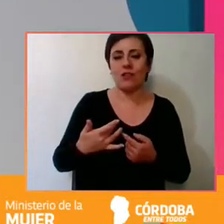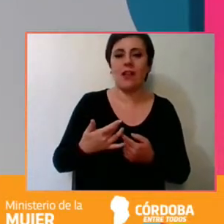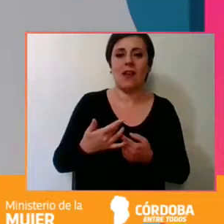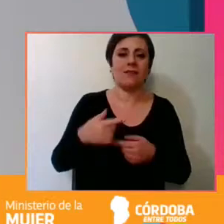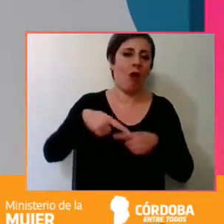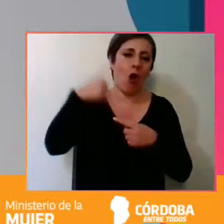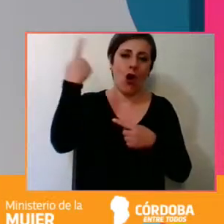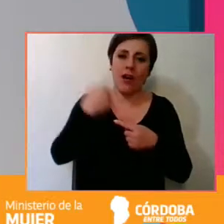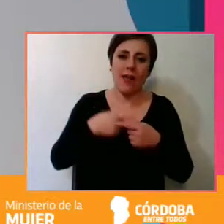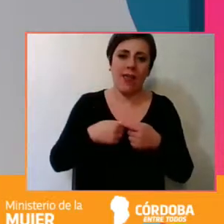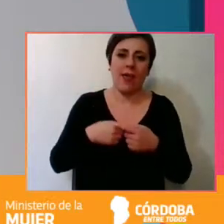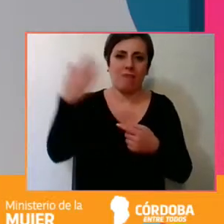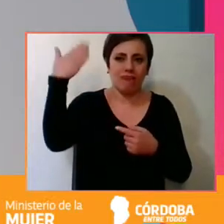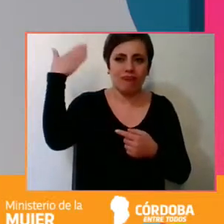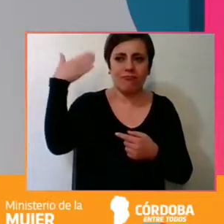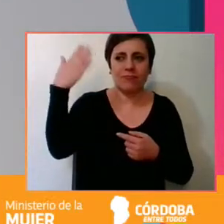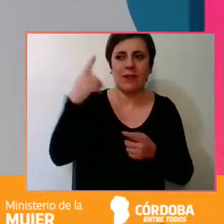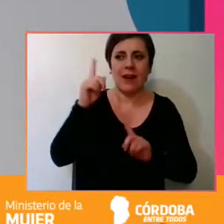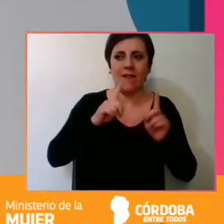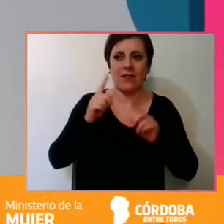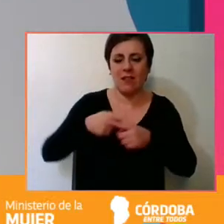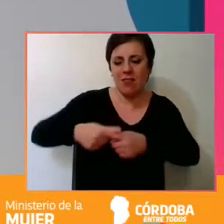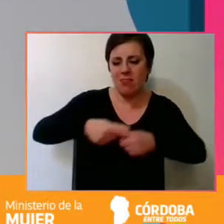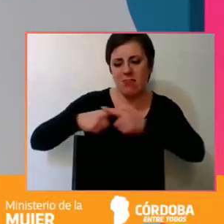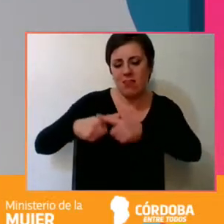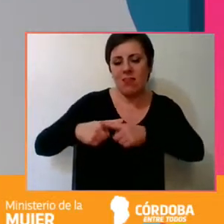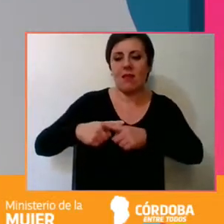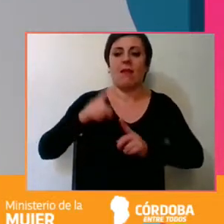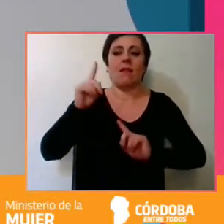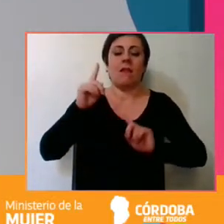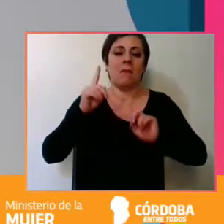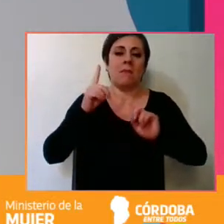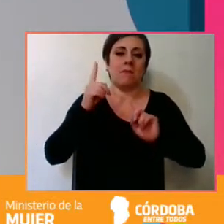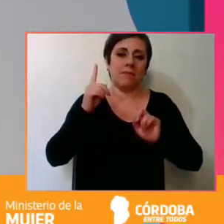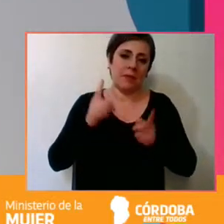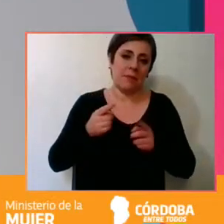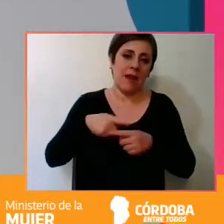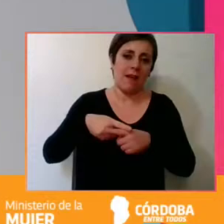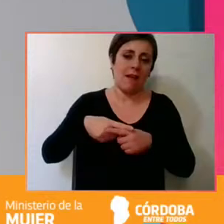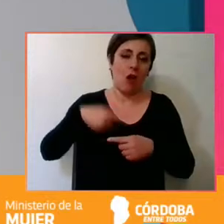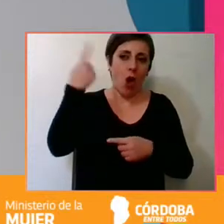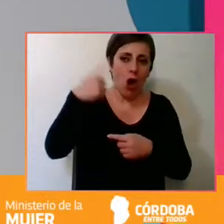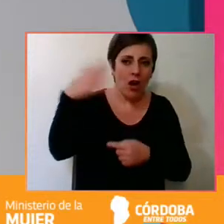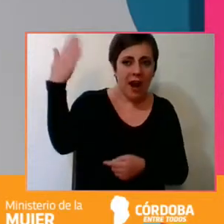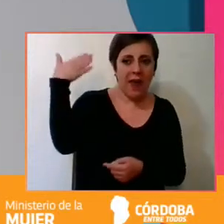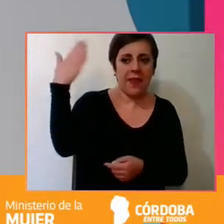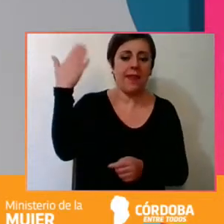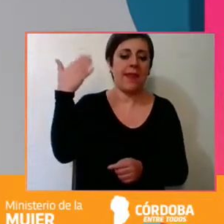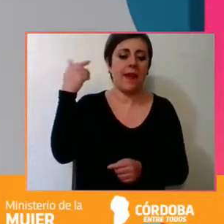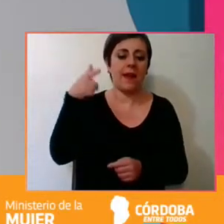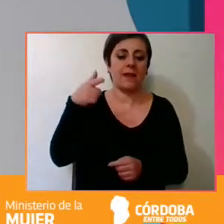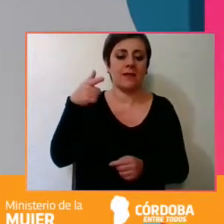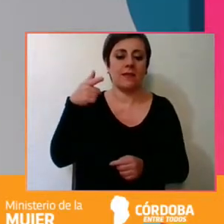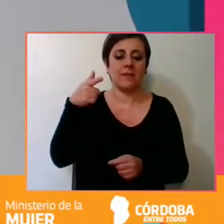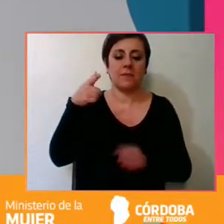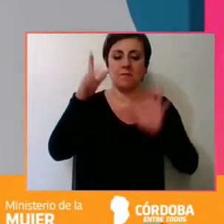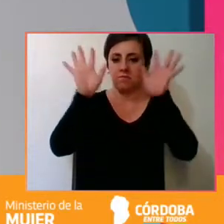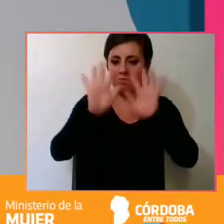mucha tensión en algunos debates y jornadas donde se han formado y se han forjado